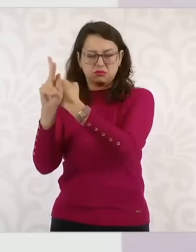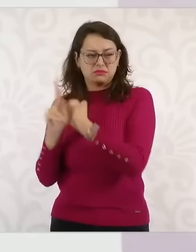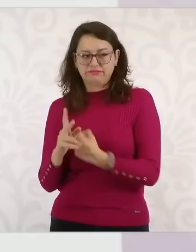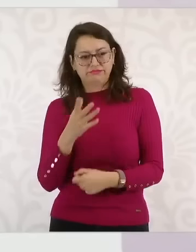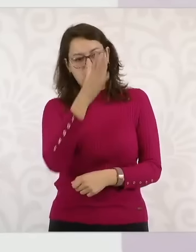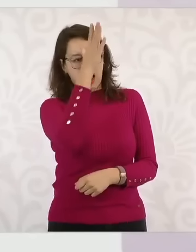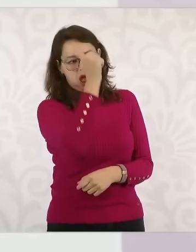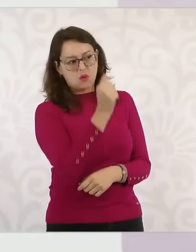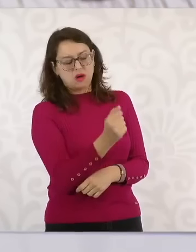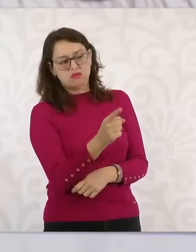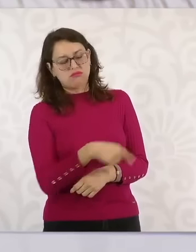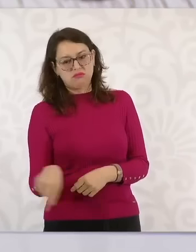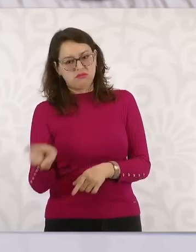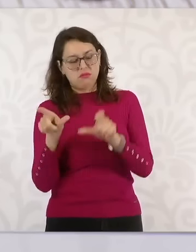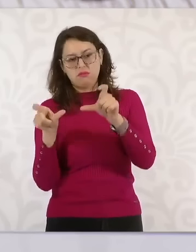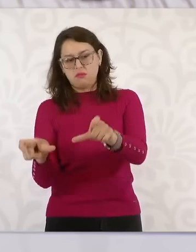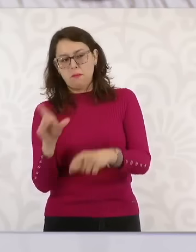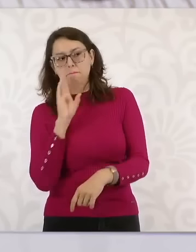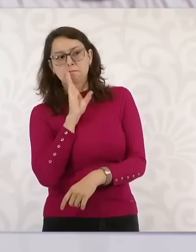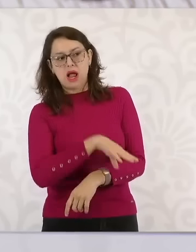Prácticamente fueron 2 países los que